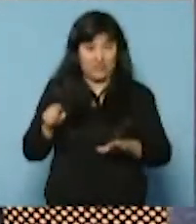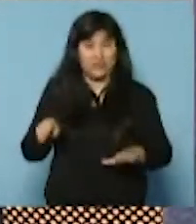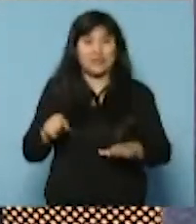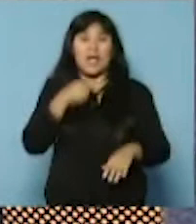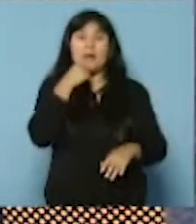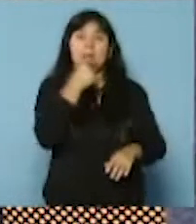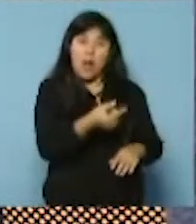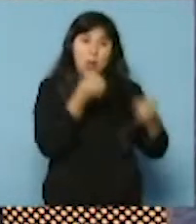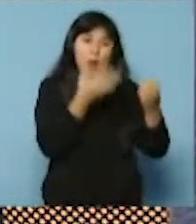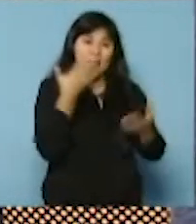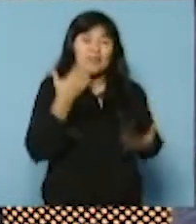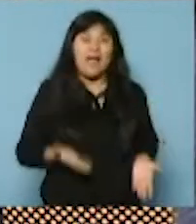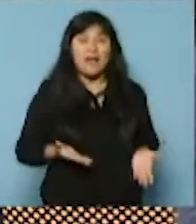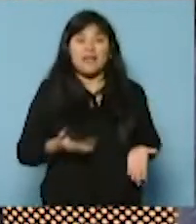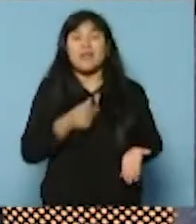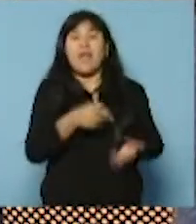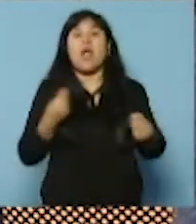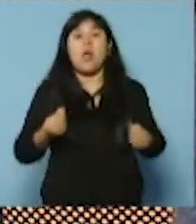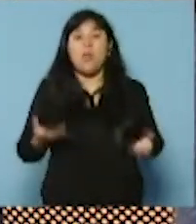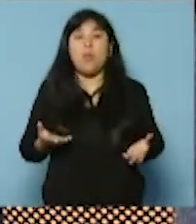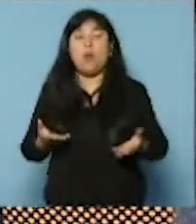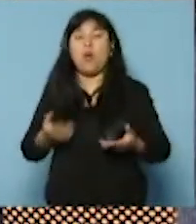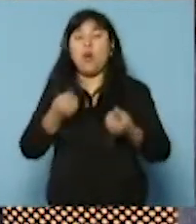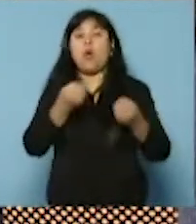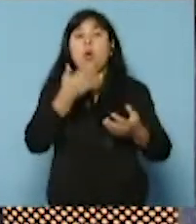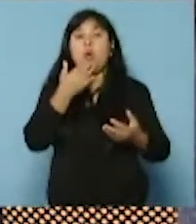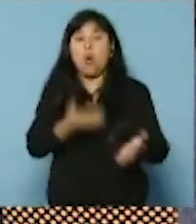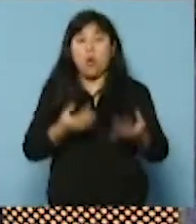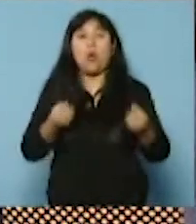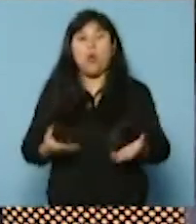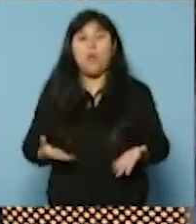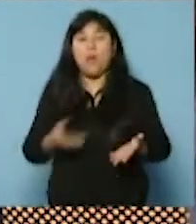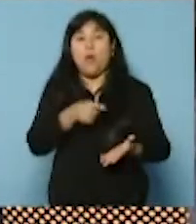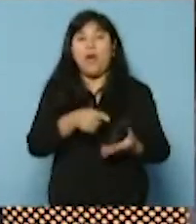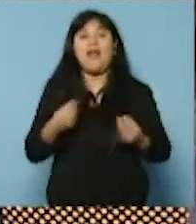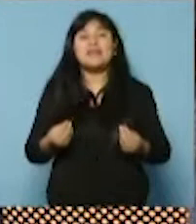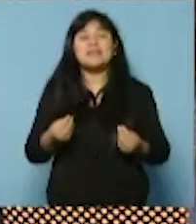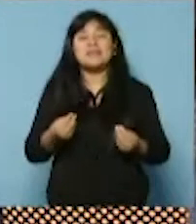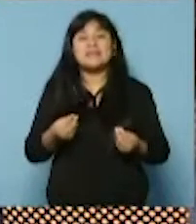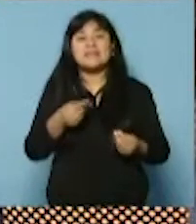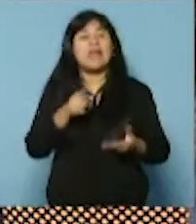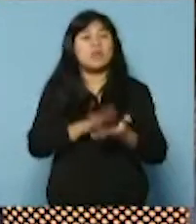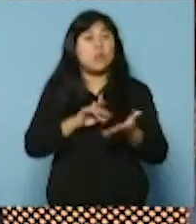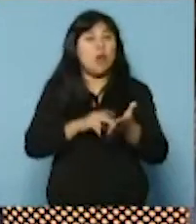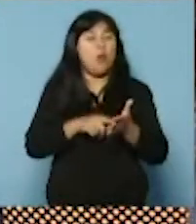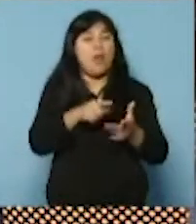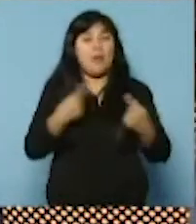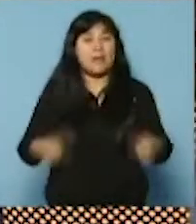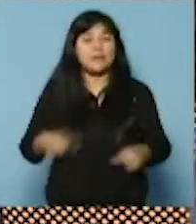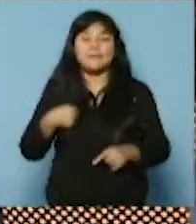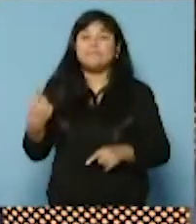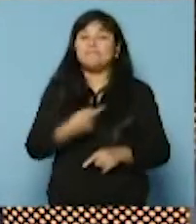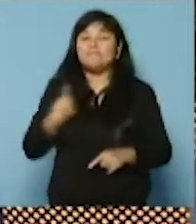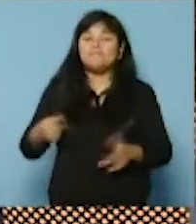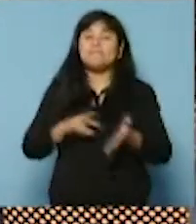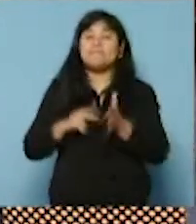crítica porque no sabemos o sea no nos regularizan a nosotros tenemos una deuda de